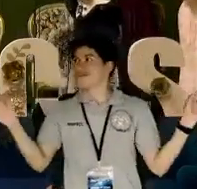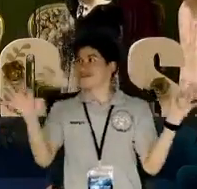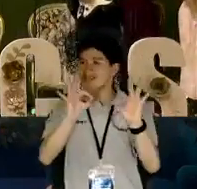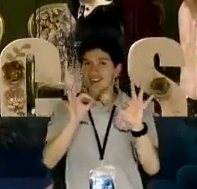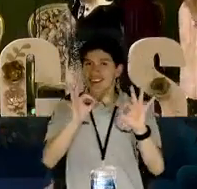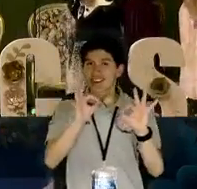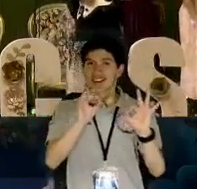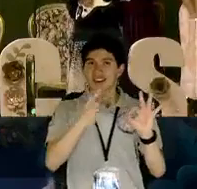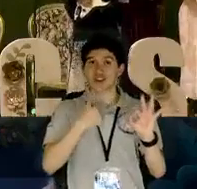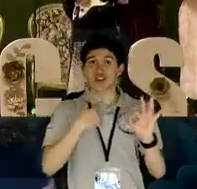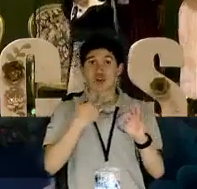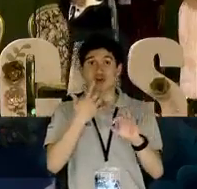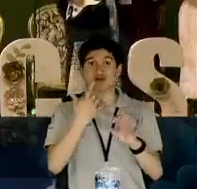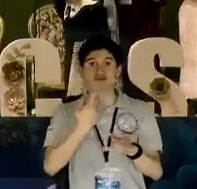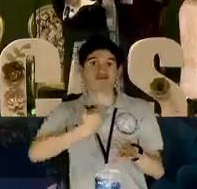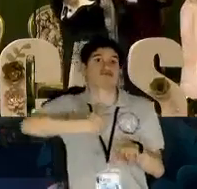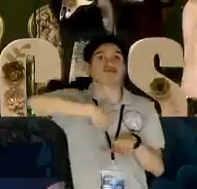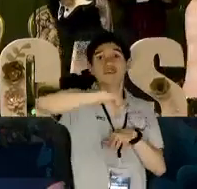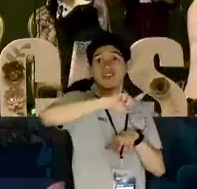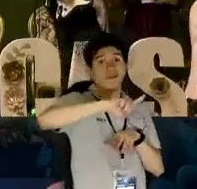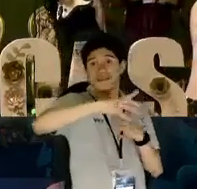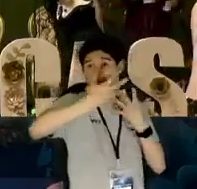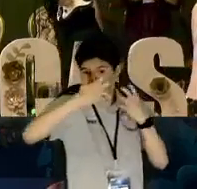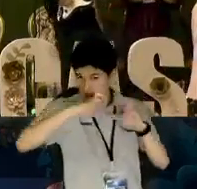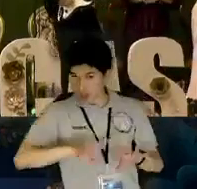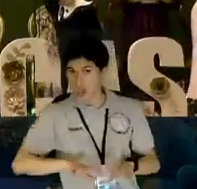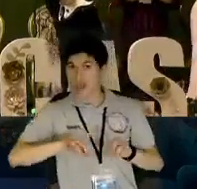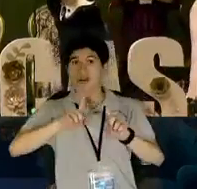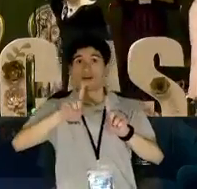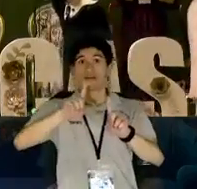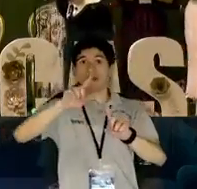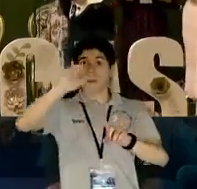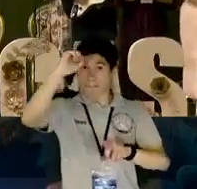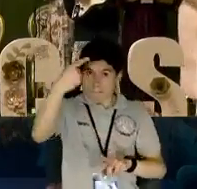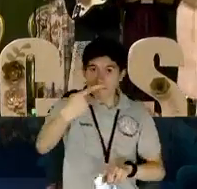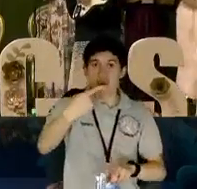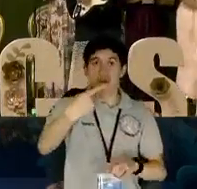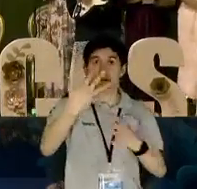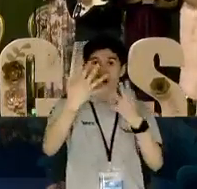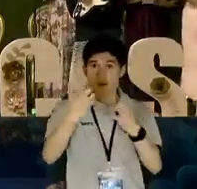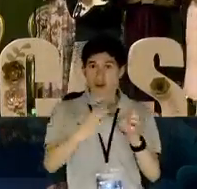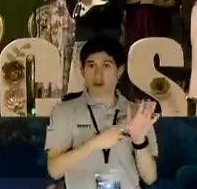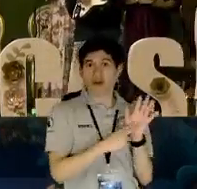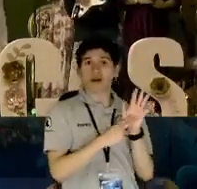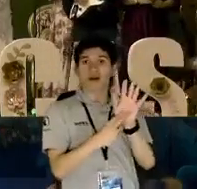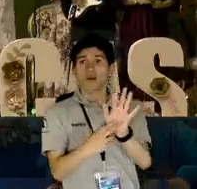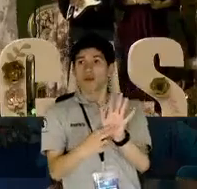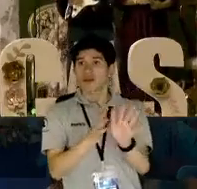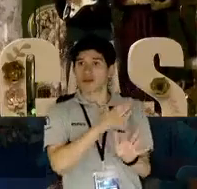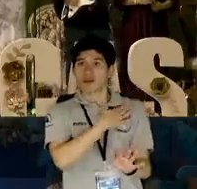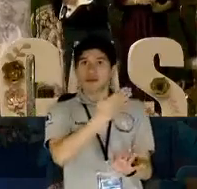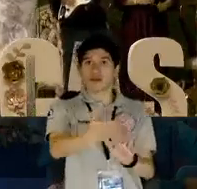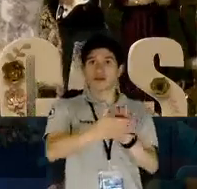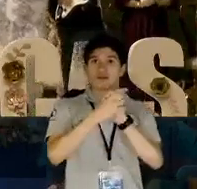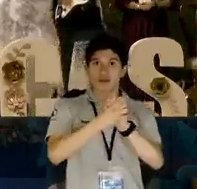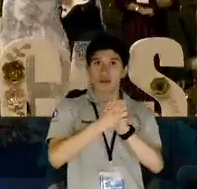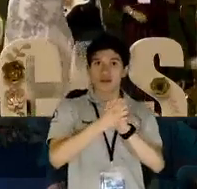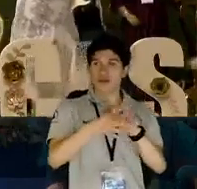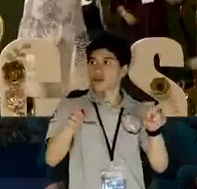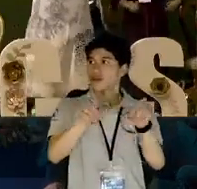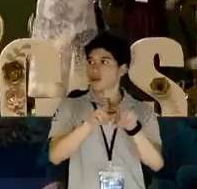No me quiero ir de este lugar sin antes presentar mi saludo al hermano Oscar